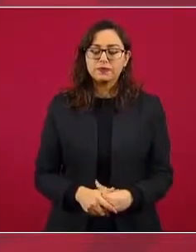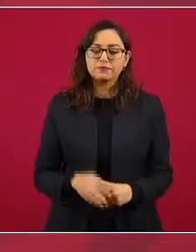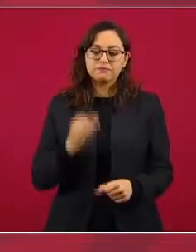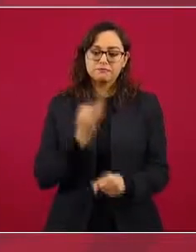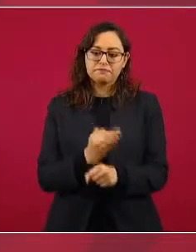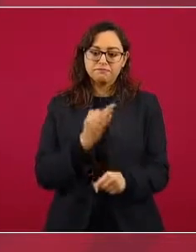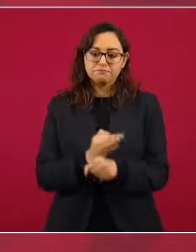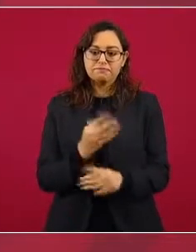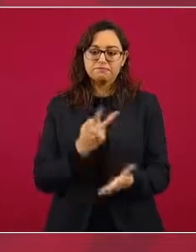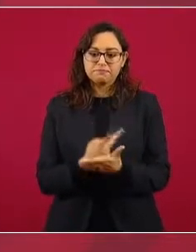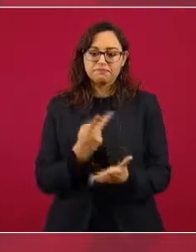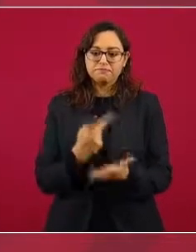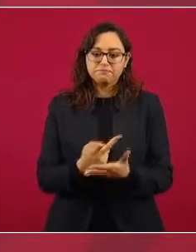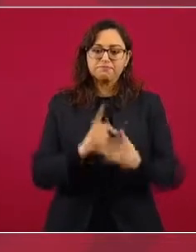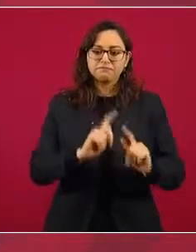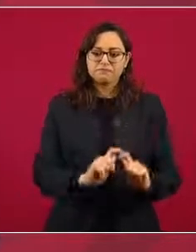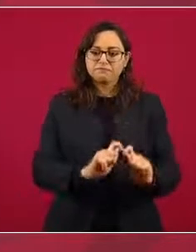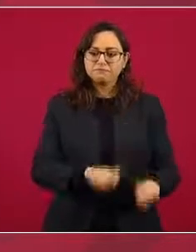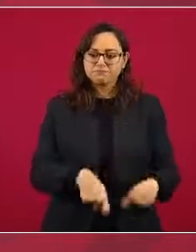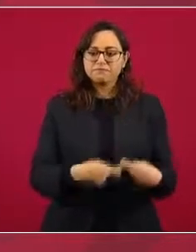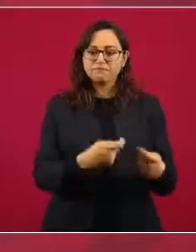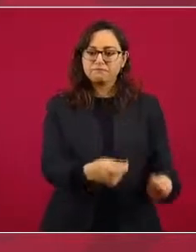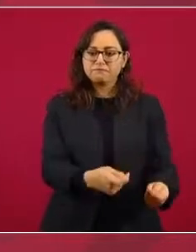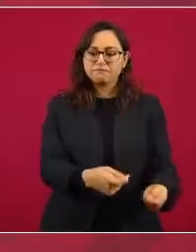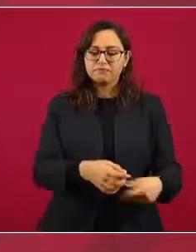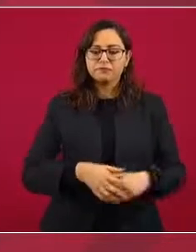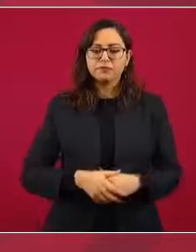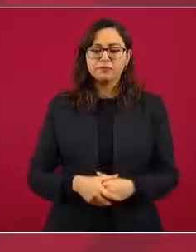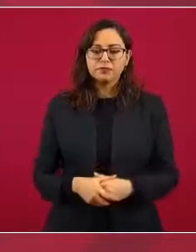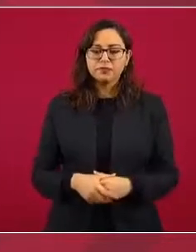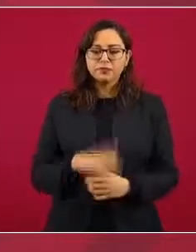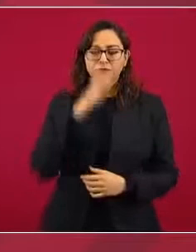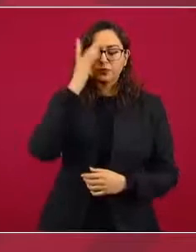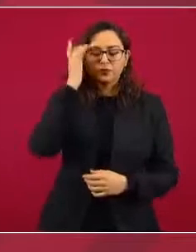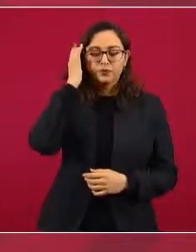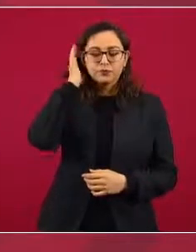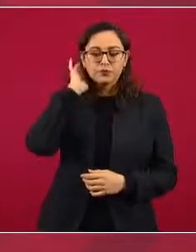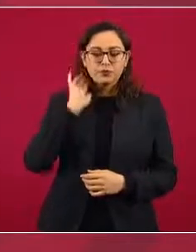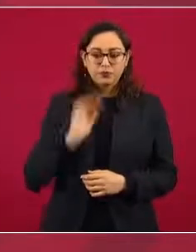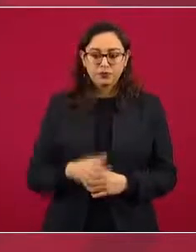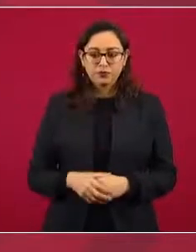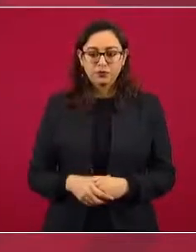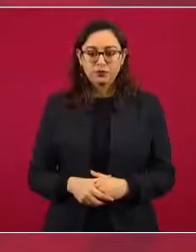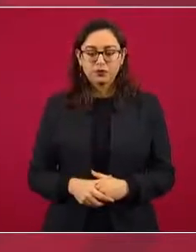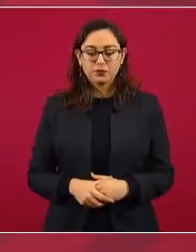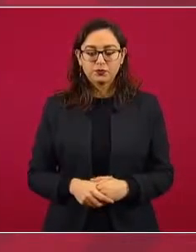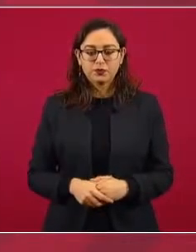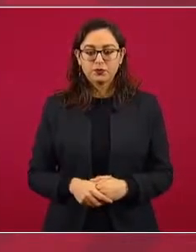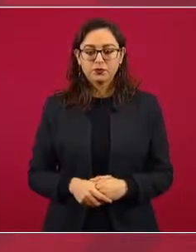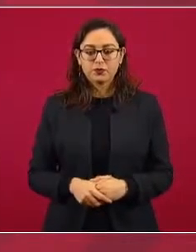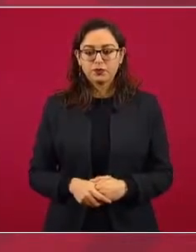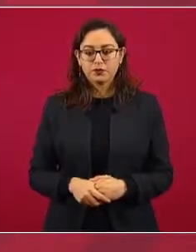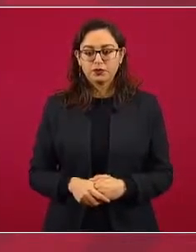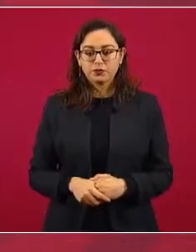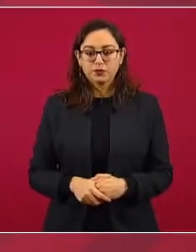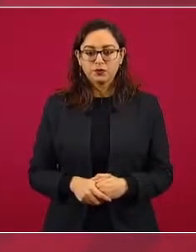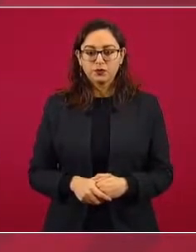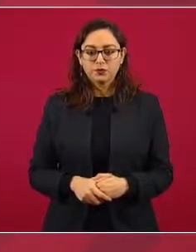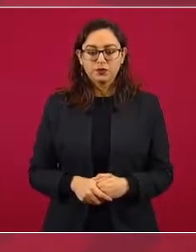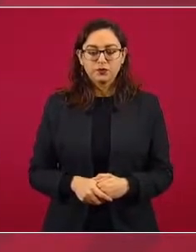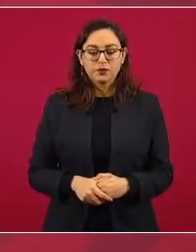ceremonia. De acuerdo al programa, va a tomar la palabra,